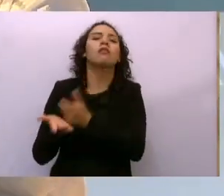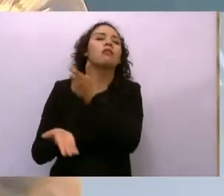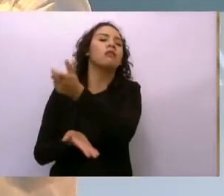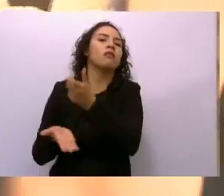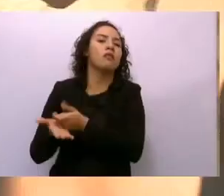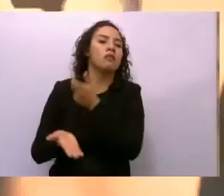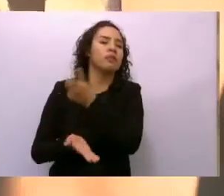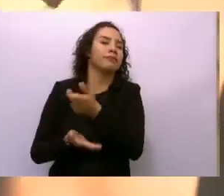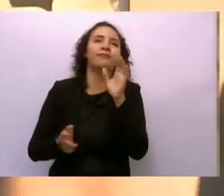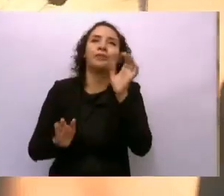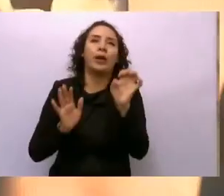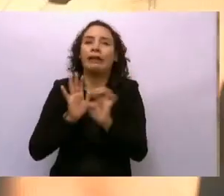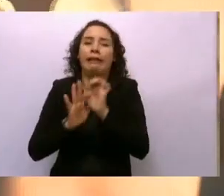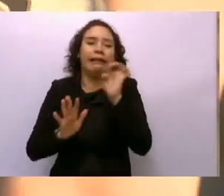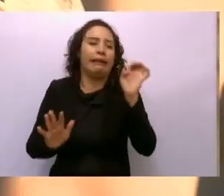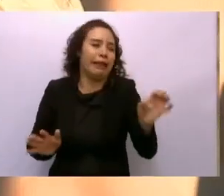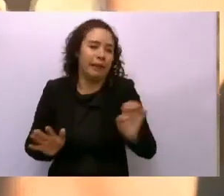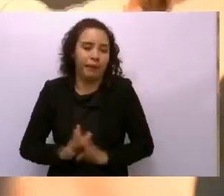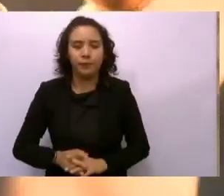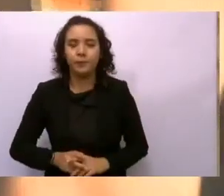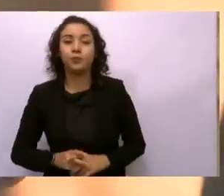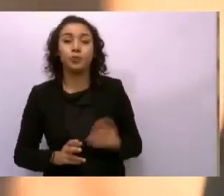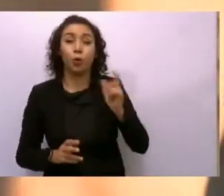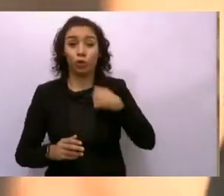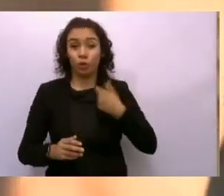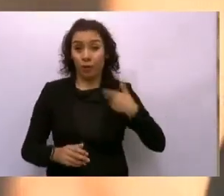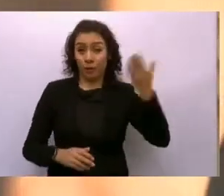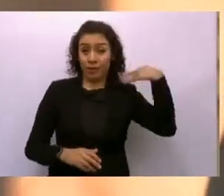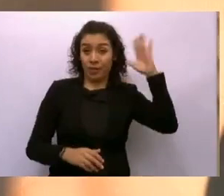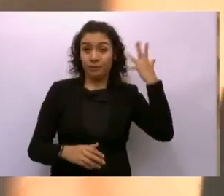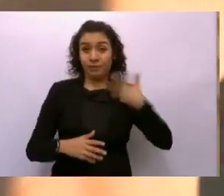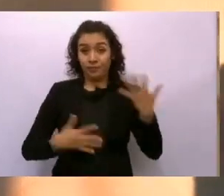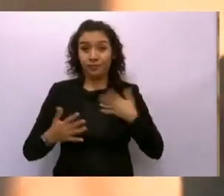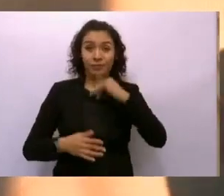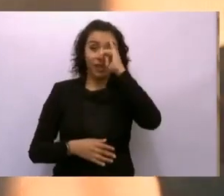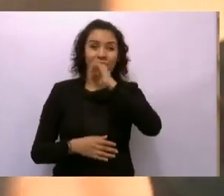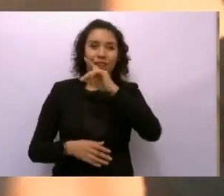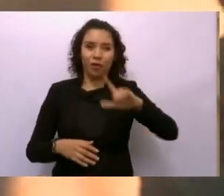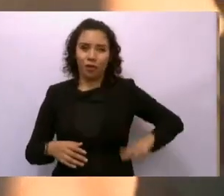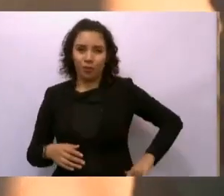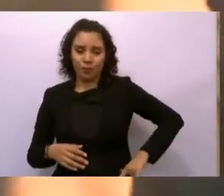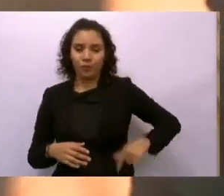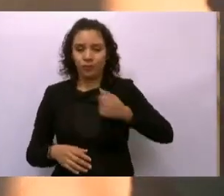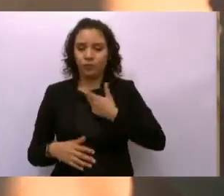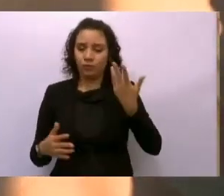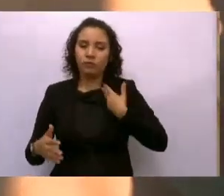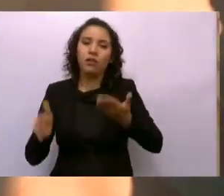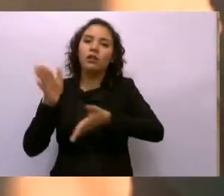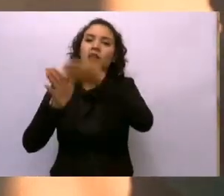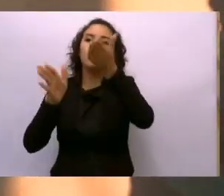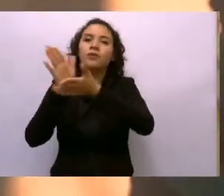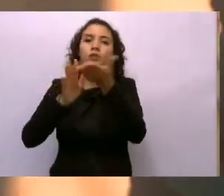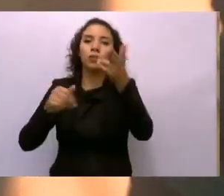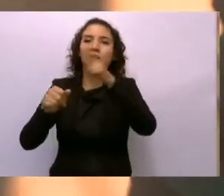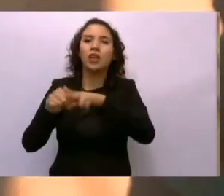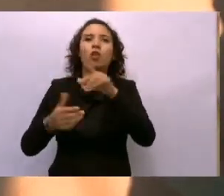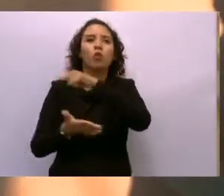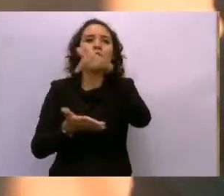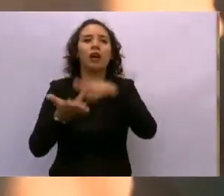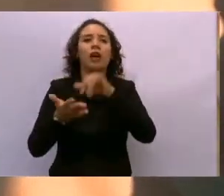Les voy a poner un ejemplo más claro. Cuando fui jefe de gobierno en la ciudad, construimos un hospital en